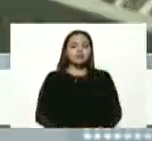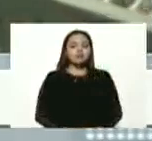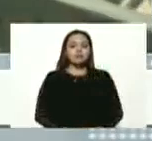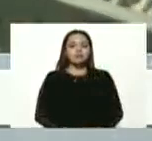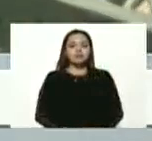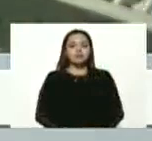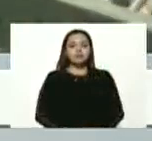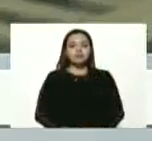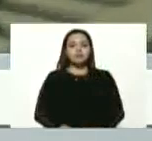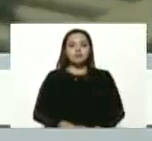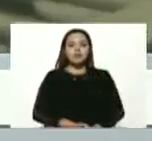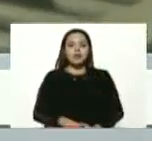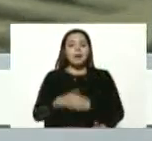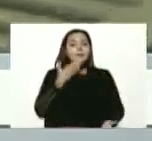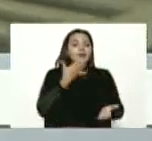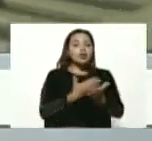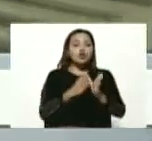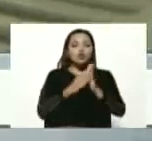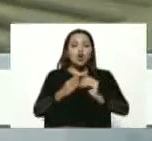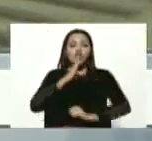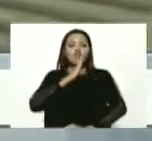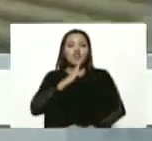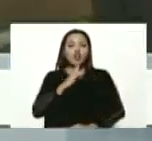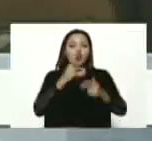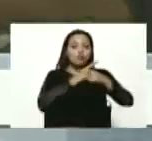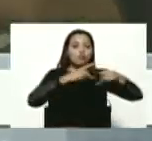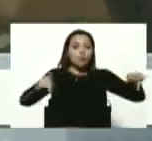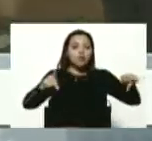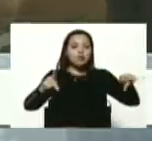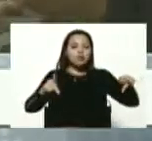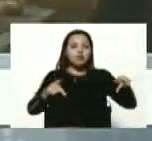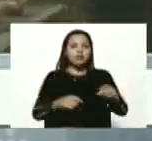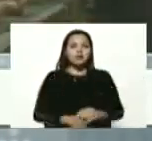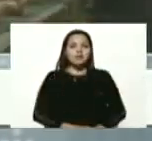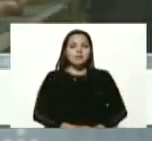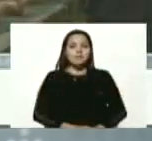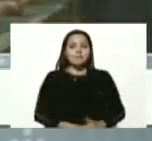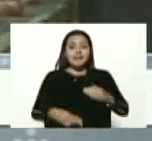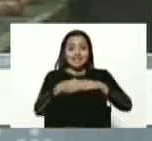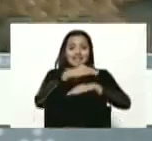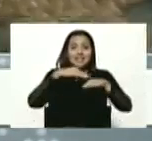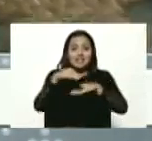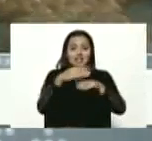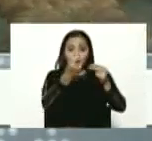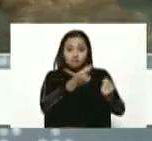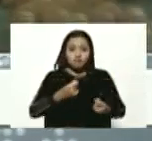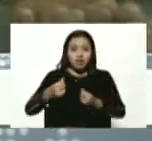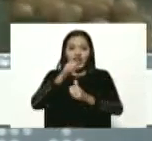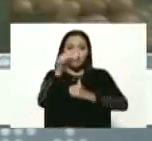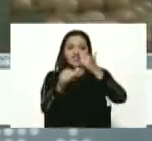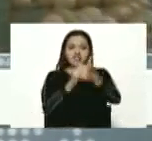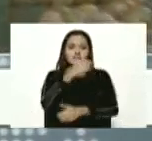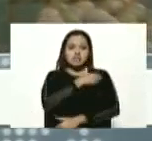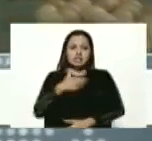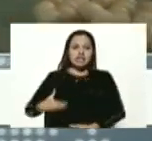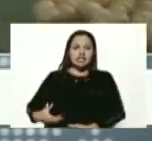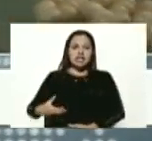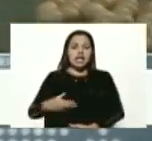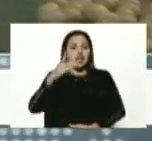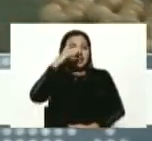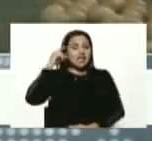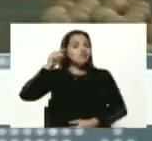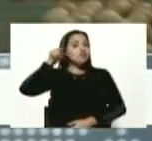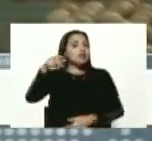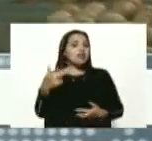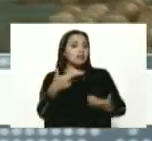Y le pido a toda la banca pública, señora ministra de Finanzas presente y vicepresidenta Delcy Rodríguez, es su